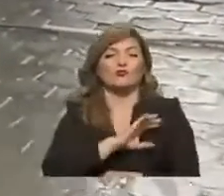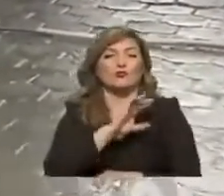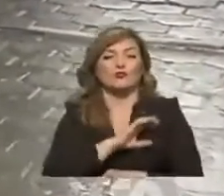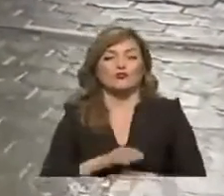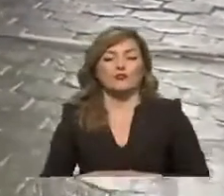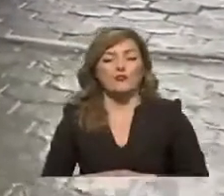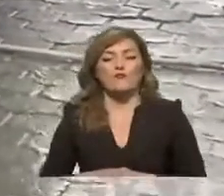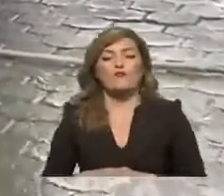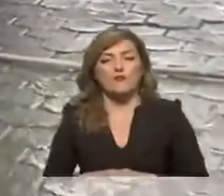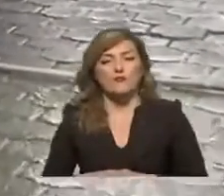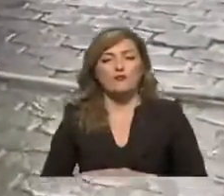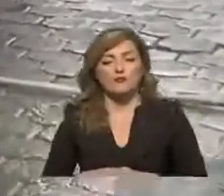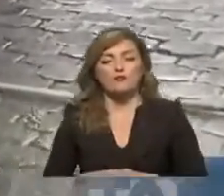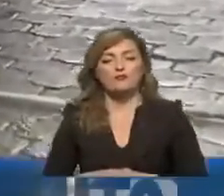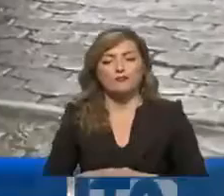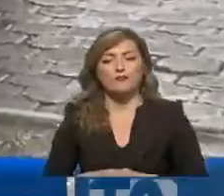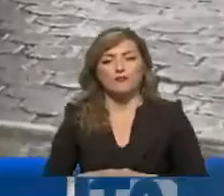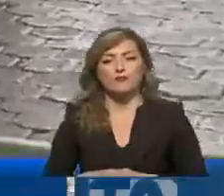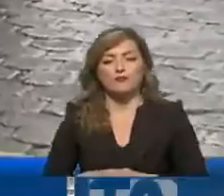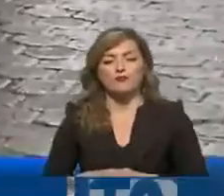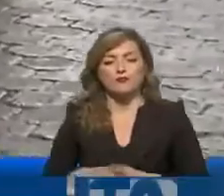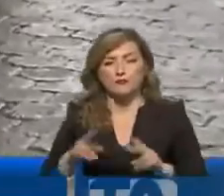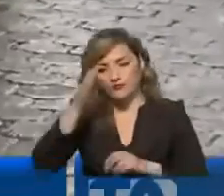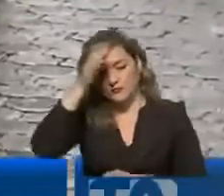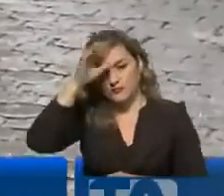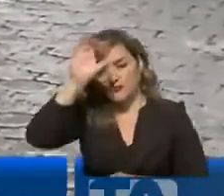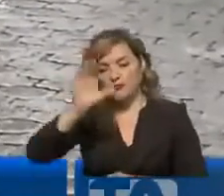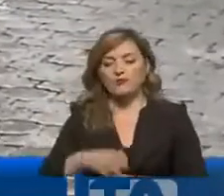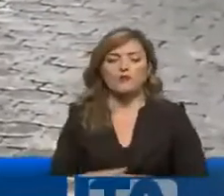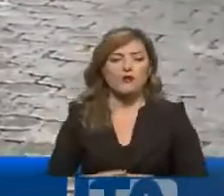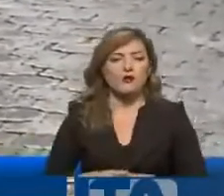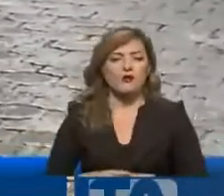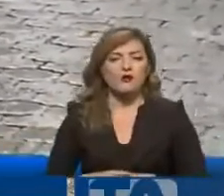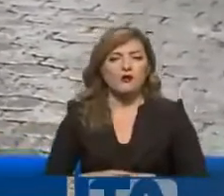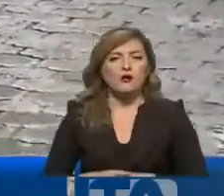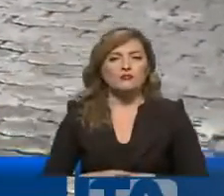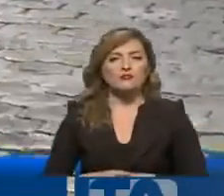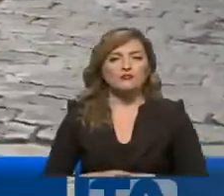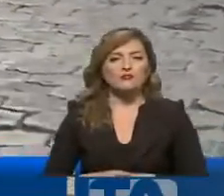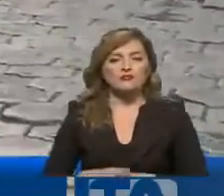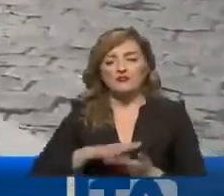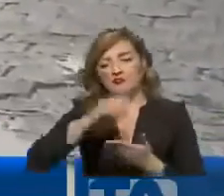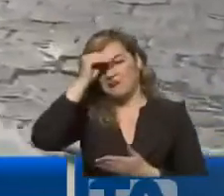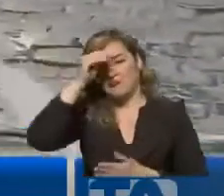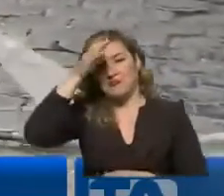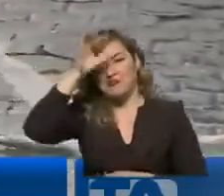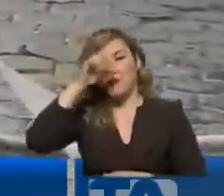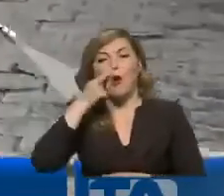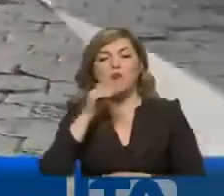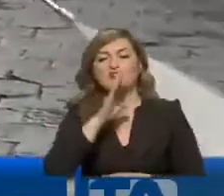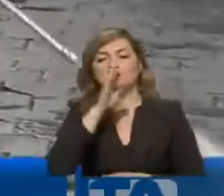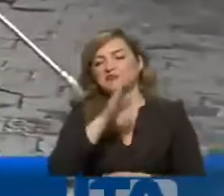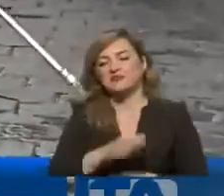y lastimosamente es un tema básicamente cultural ligado al género masculino. Lo